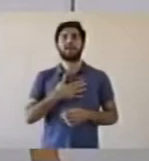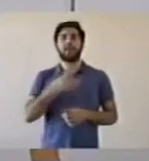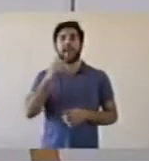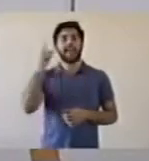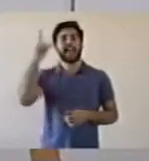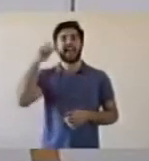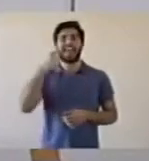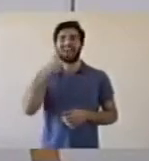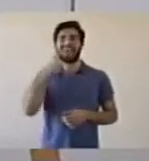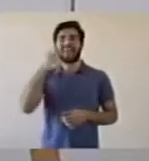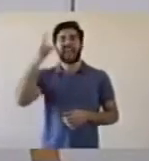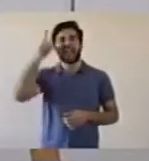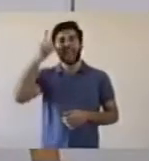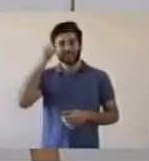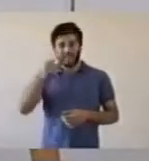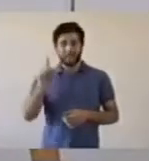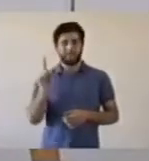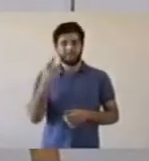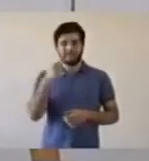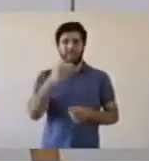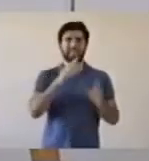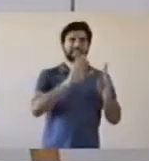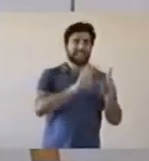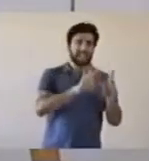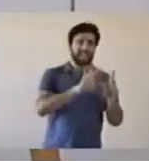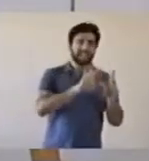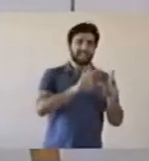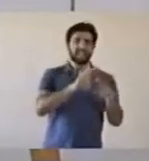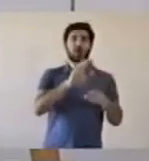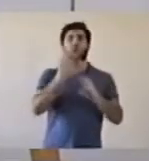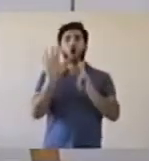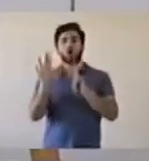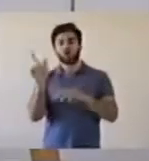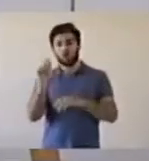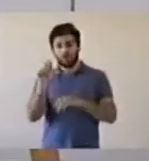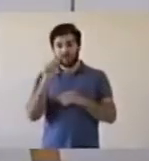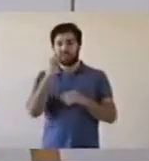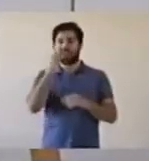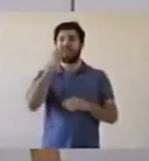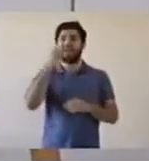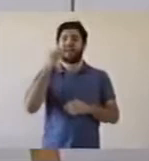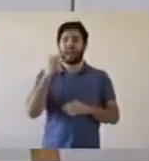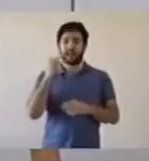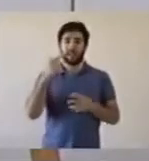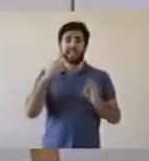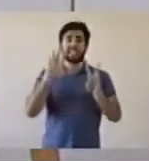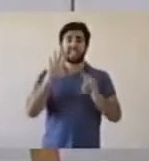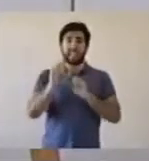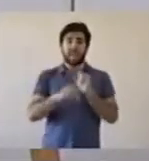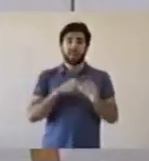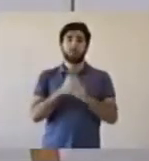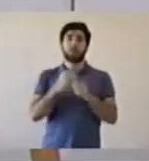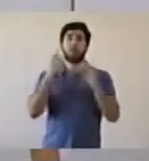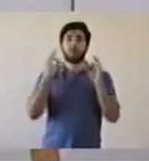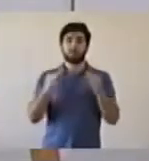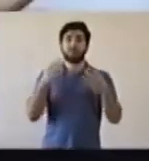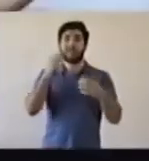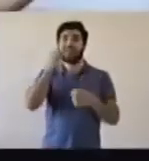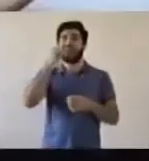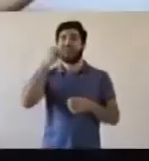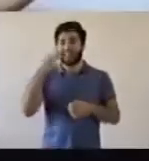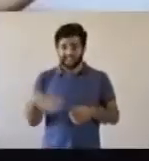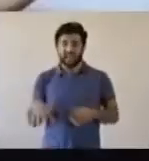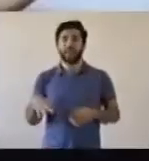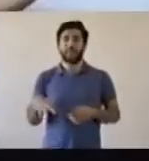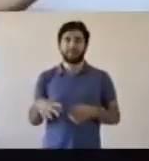le llama como dientes de leche, empieza a surgir de los 6 a 8 meses de edad y termina el proceso hasta los 7 años aproximadamente.